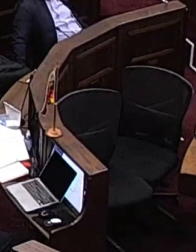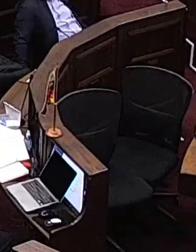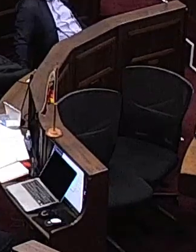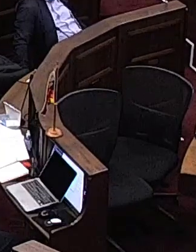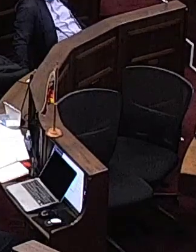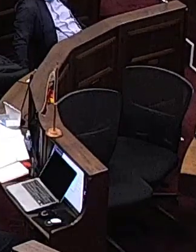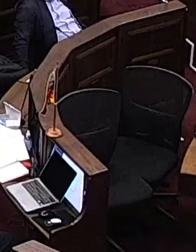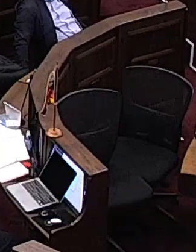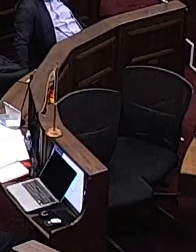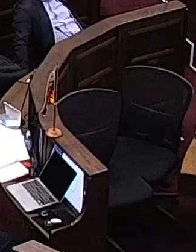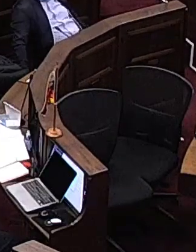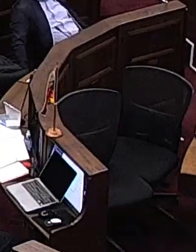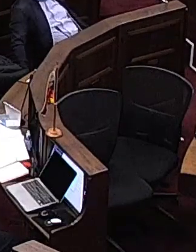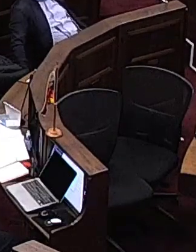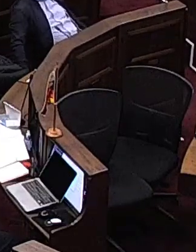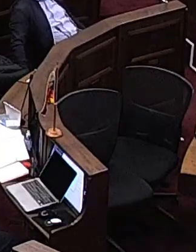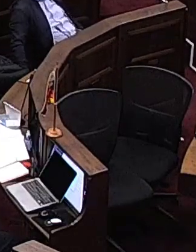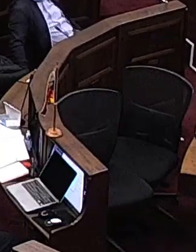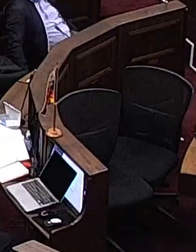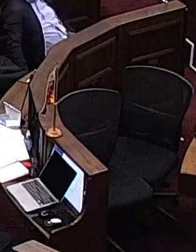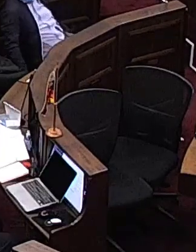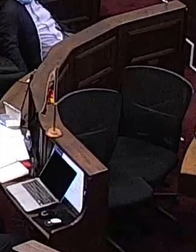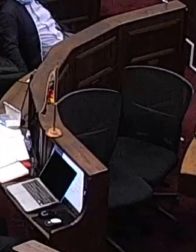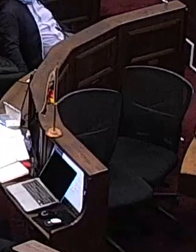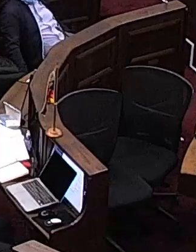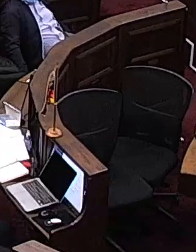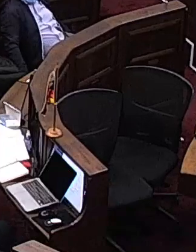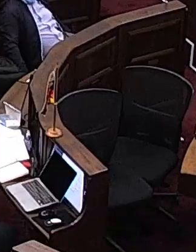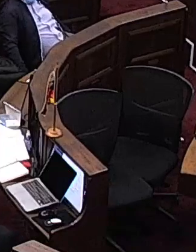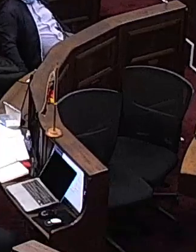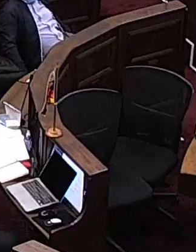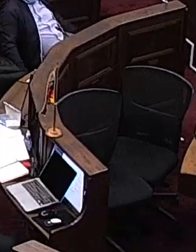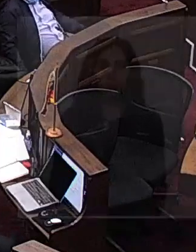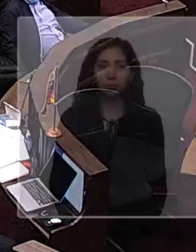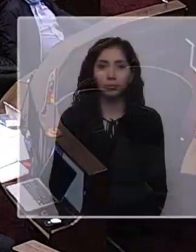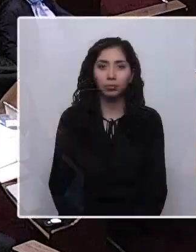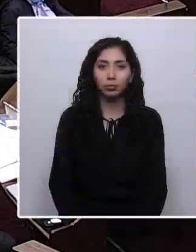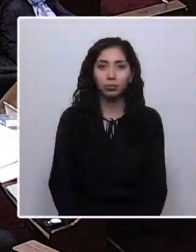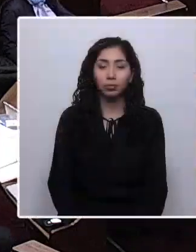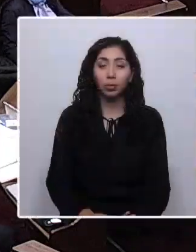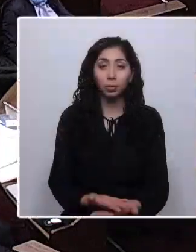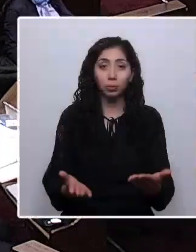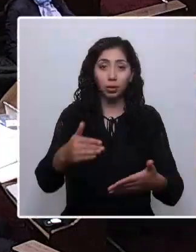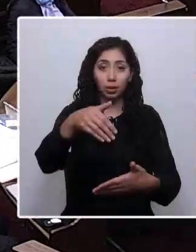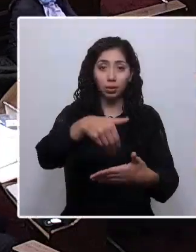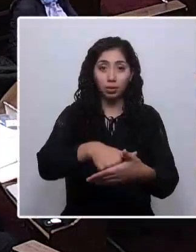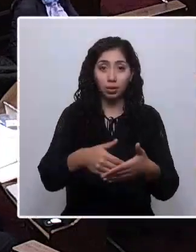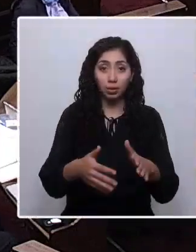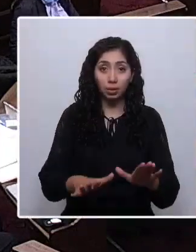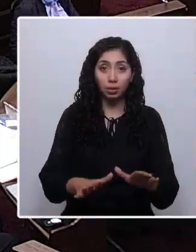El inciso primero del artículo 27 se encuentra en votación. Han emitido su voto.